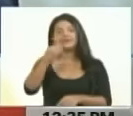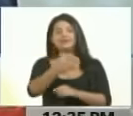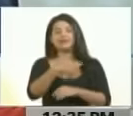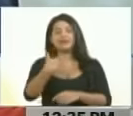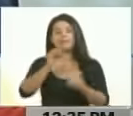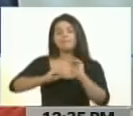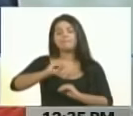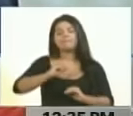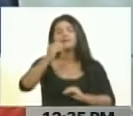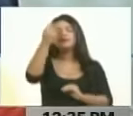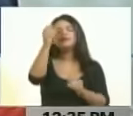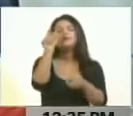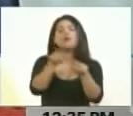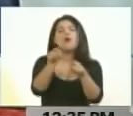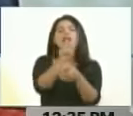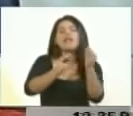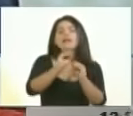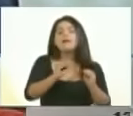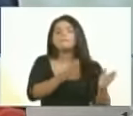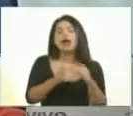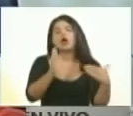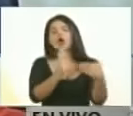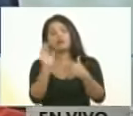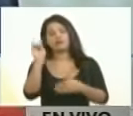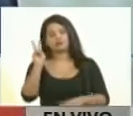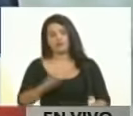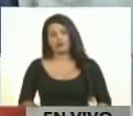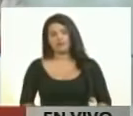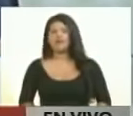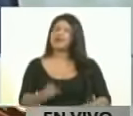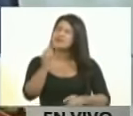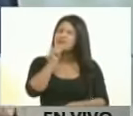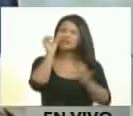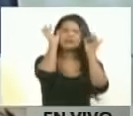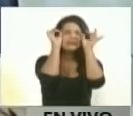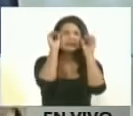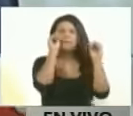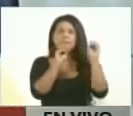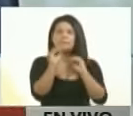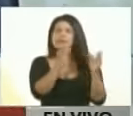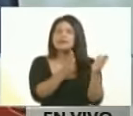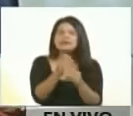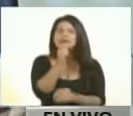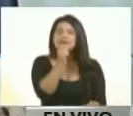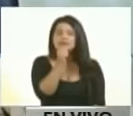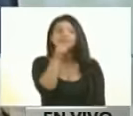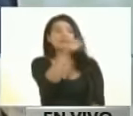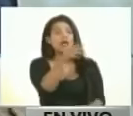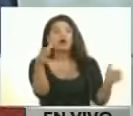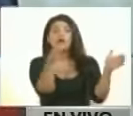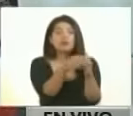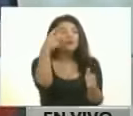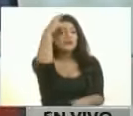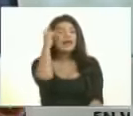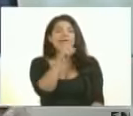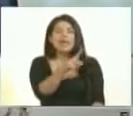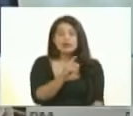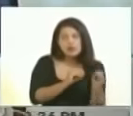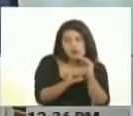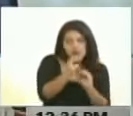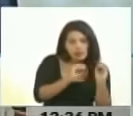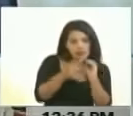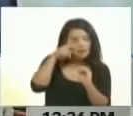todo esto? Esos cancilleres confabulados, estos funcionarios que mediante triquiñuela, que mediante